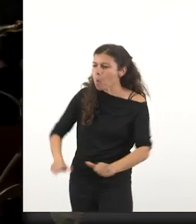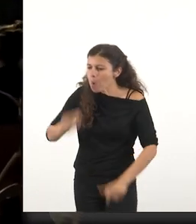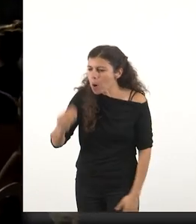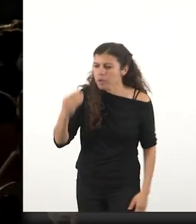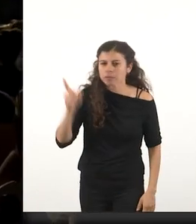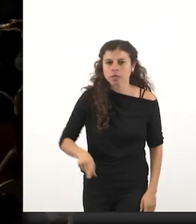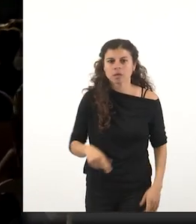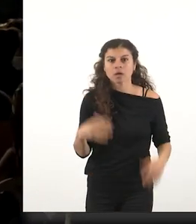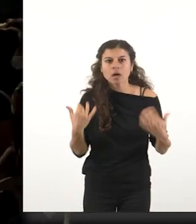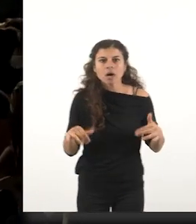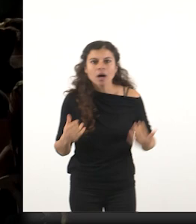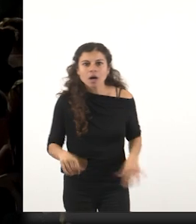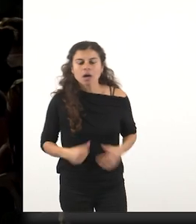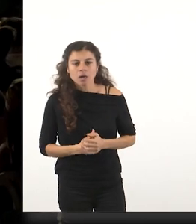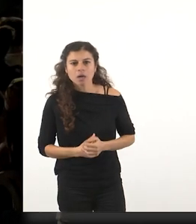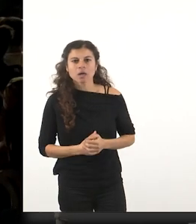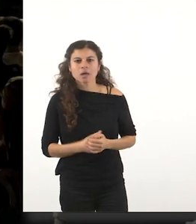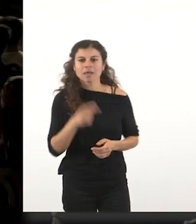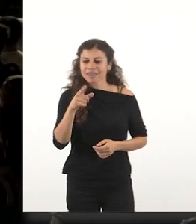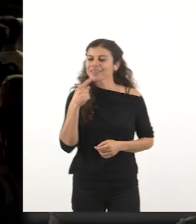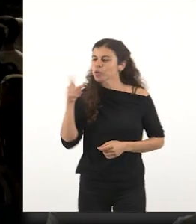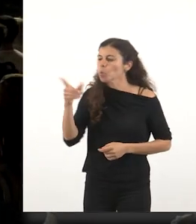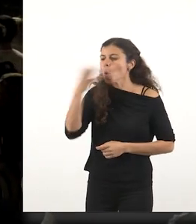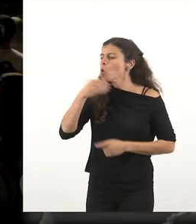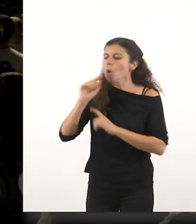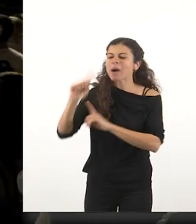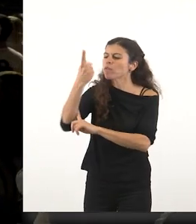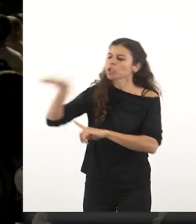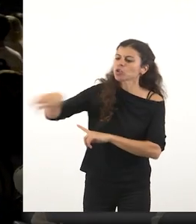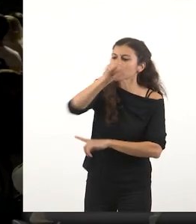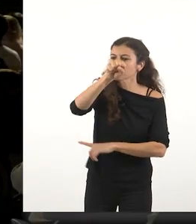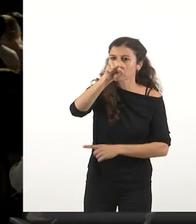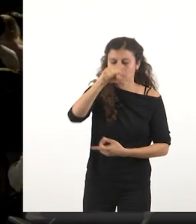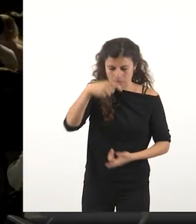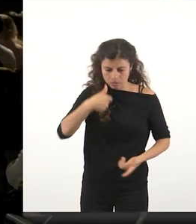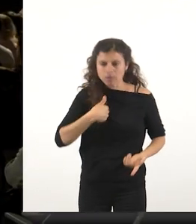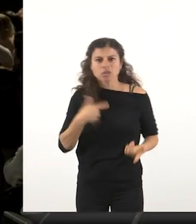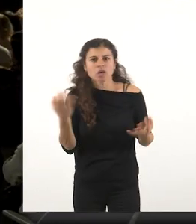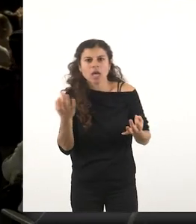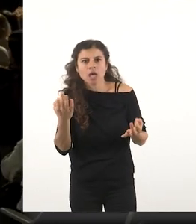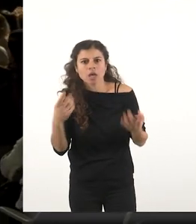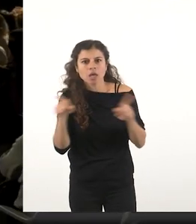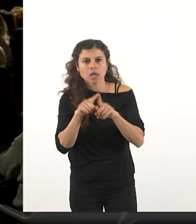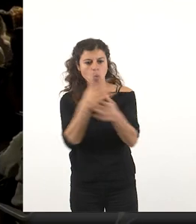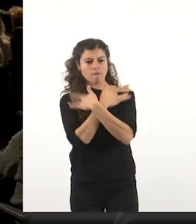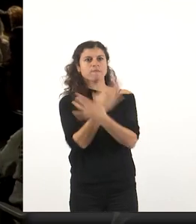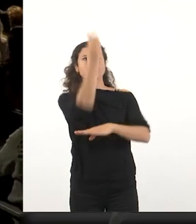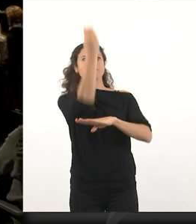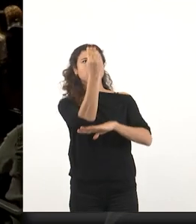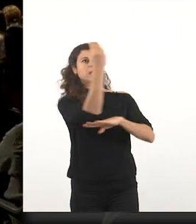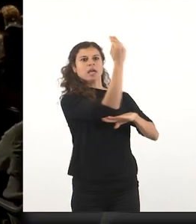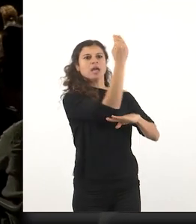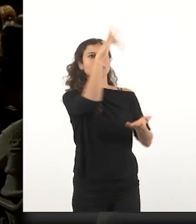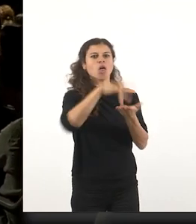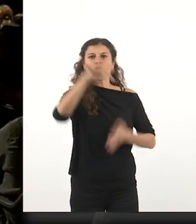es fino, ¿eh? Joder. Te has llevado a lo más bonito de este pueblo. Pero yo qué soy, como la virgen de mi pueblo, la virgen de la cabeza que el domingo de